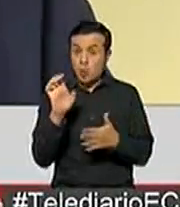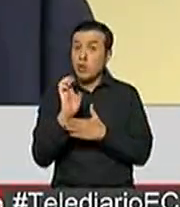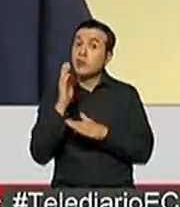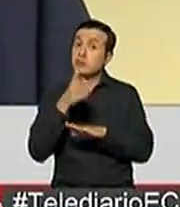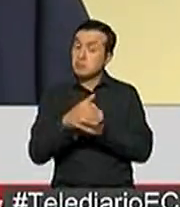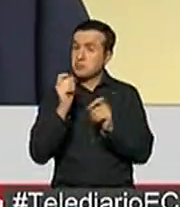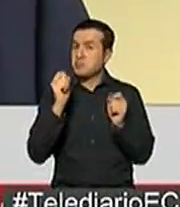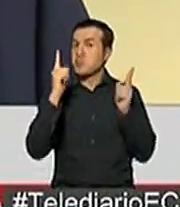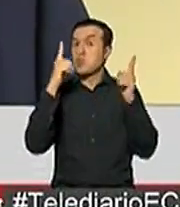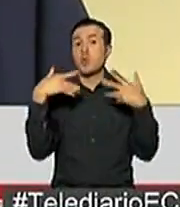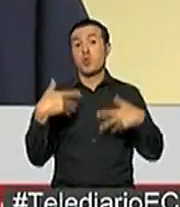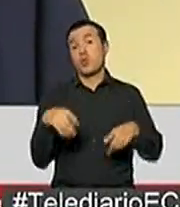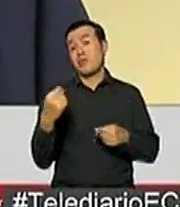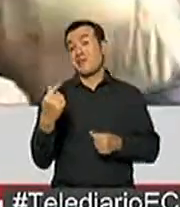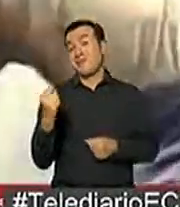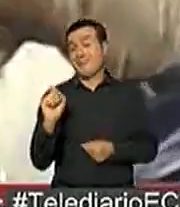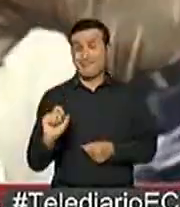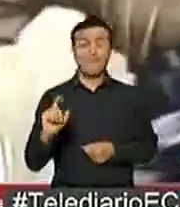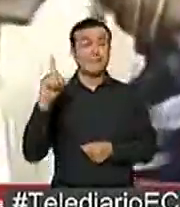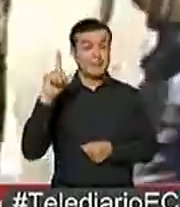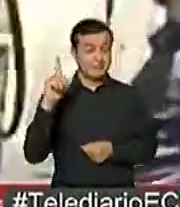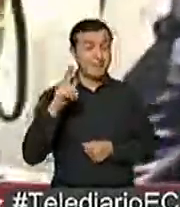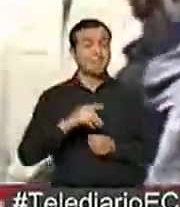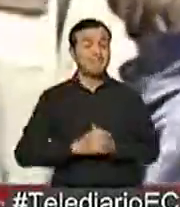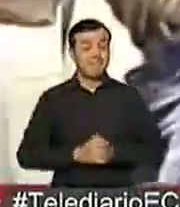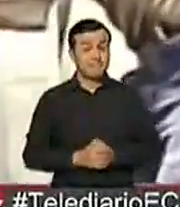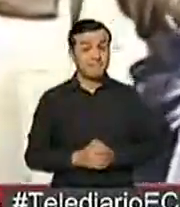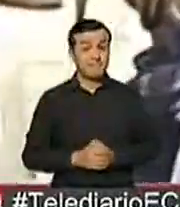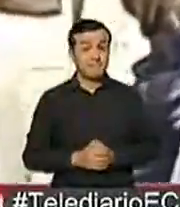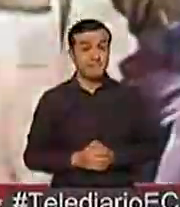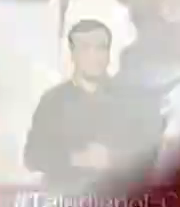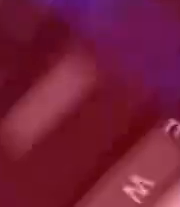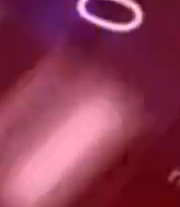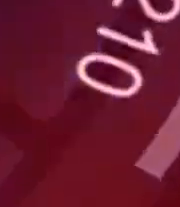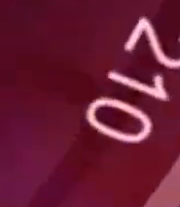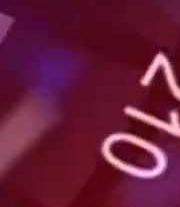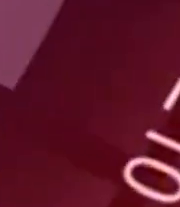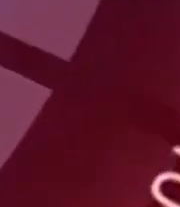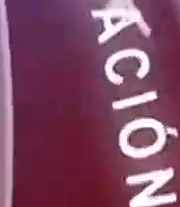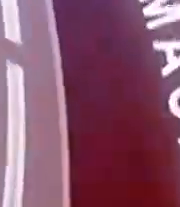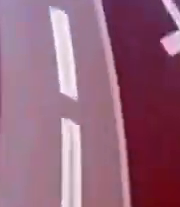del monto tan alto javier zeballos medios públicos